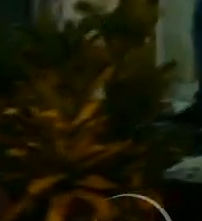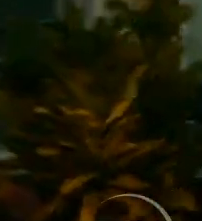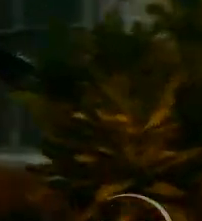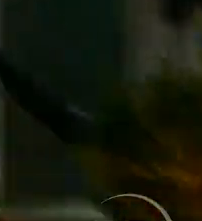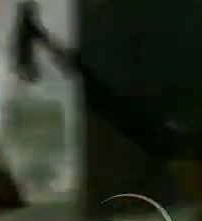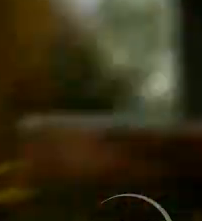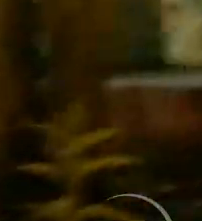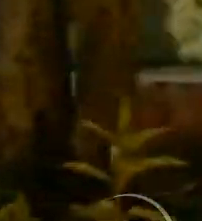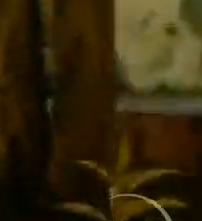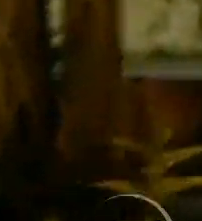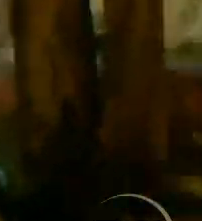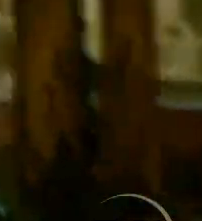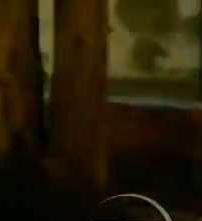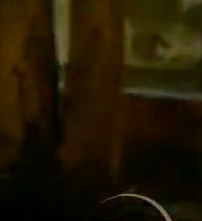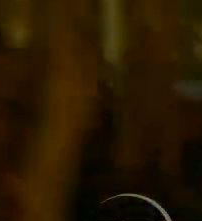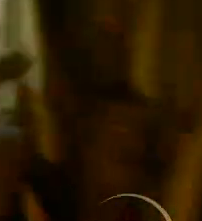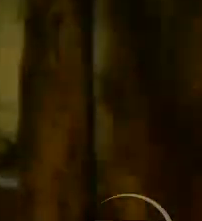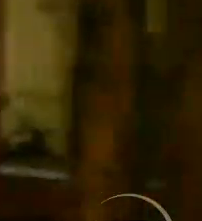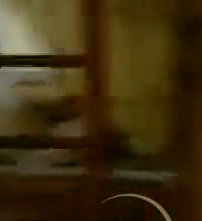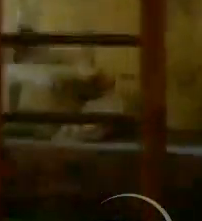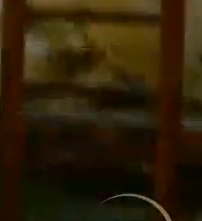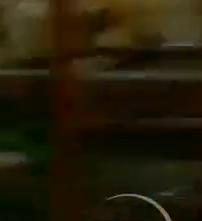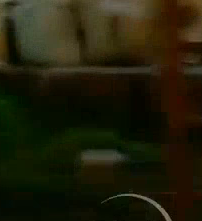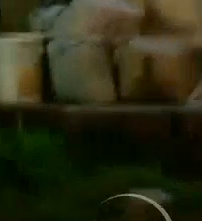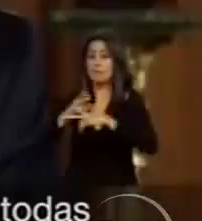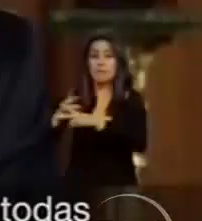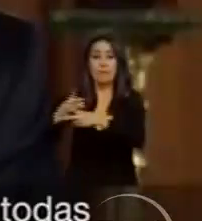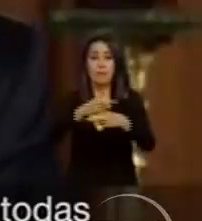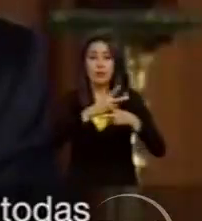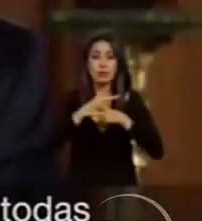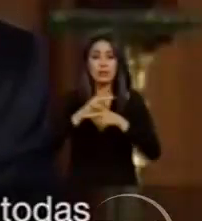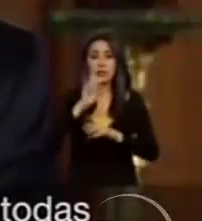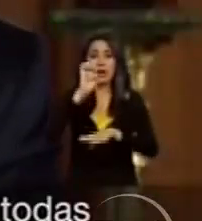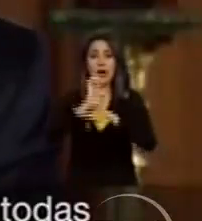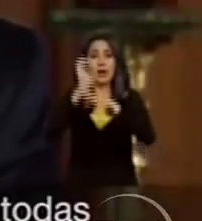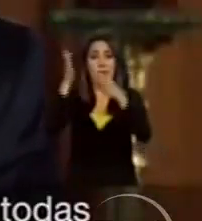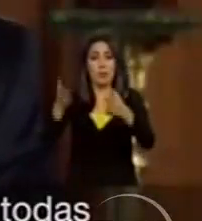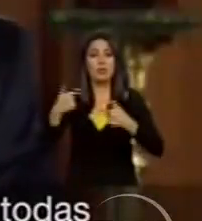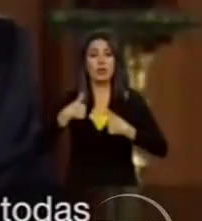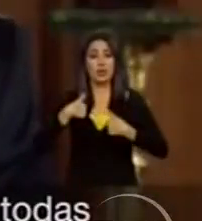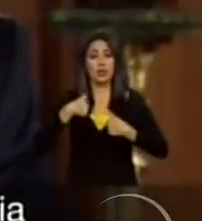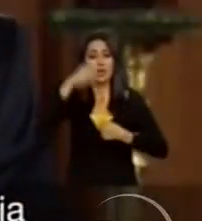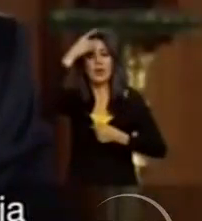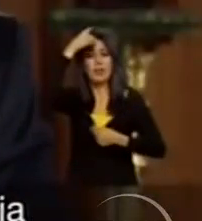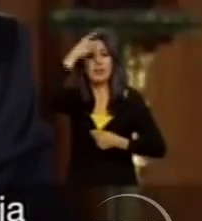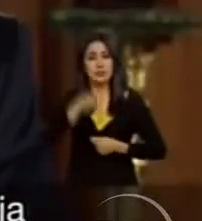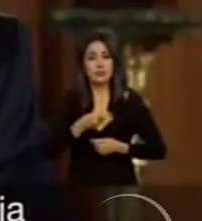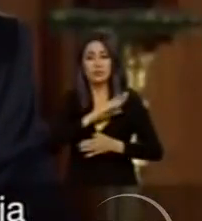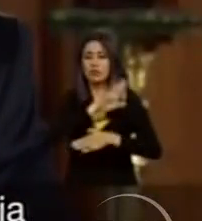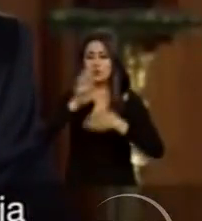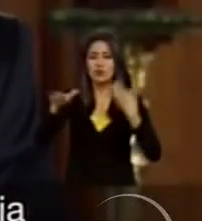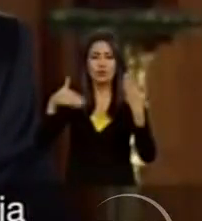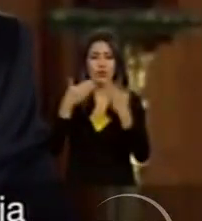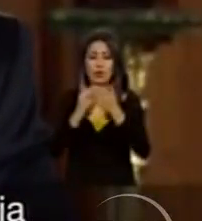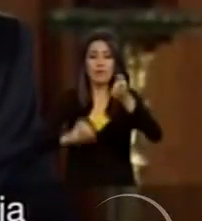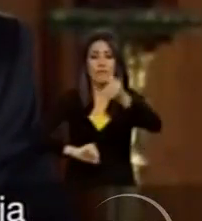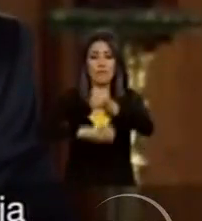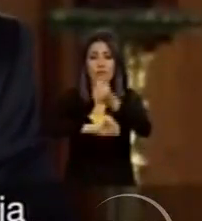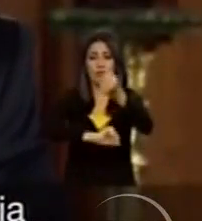delincuencia, dio detalles respecto a los últimos operativos. Y he dispuesto todas las medidas necesarias para fortalecer